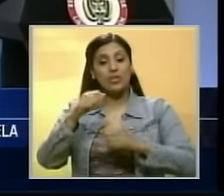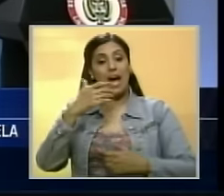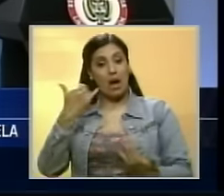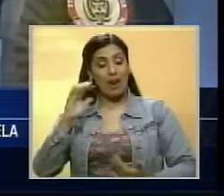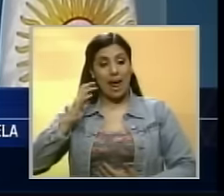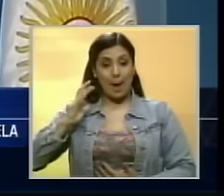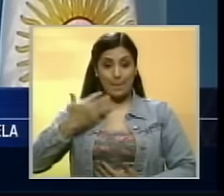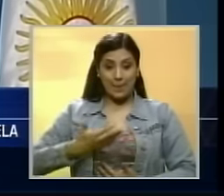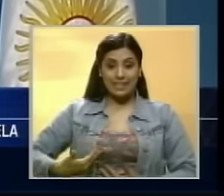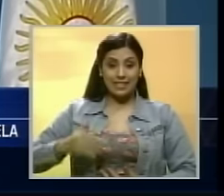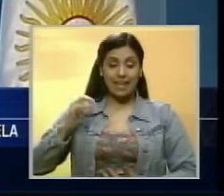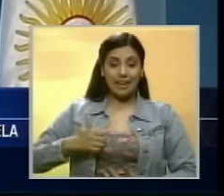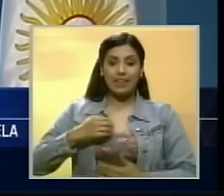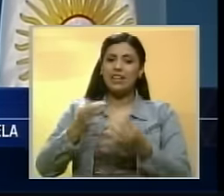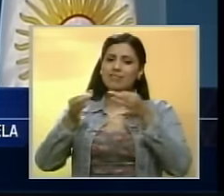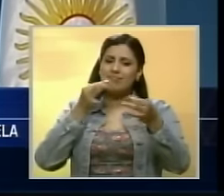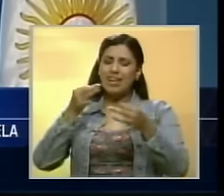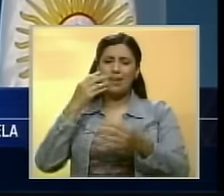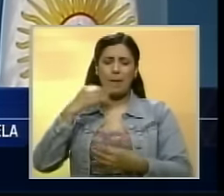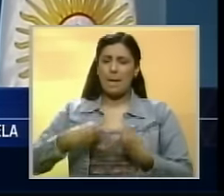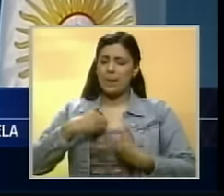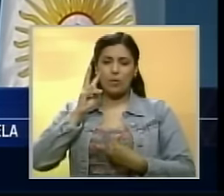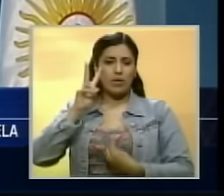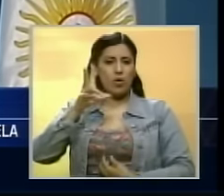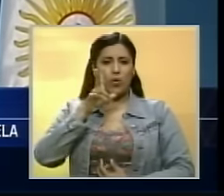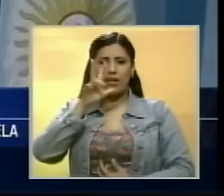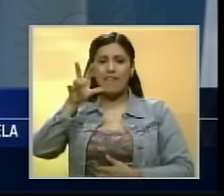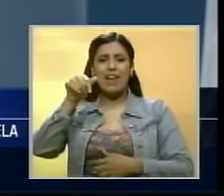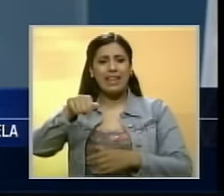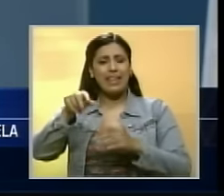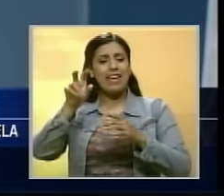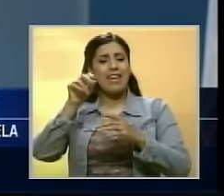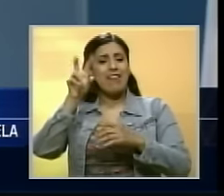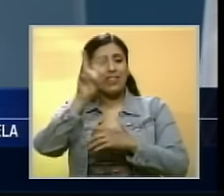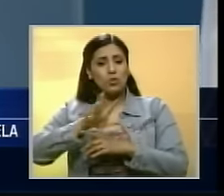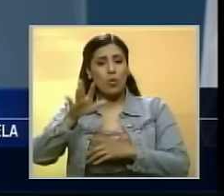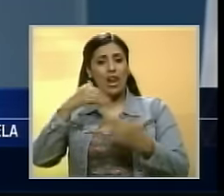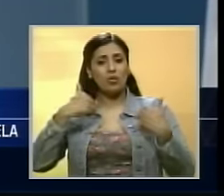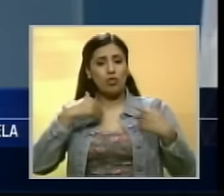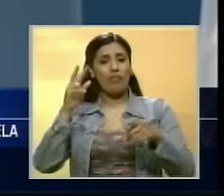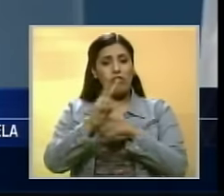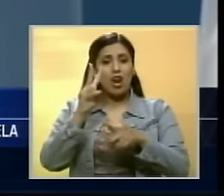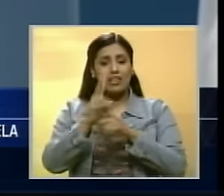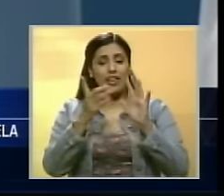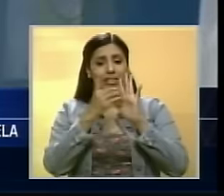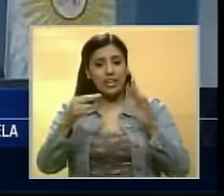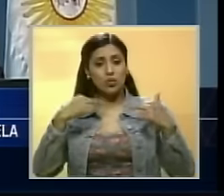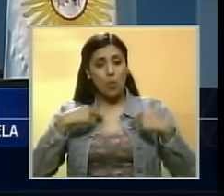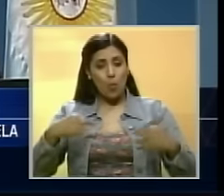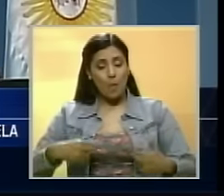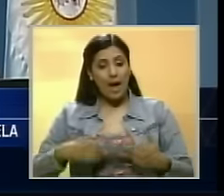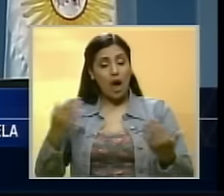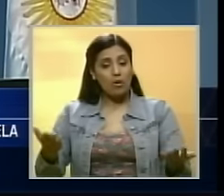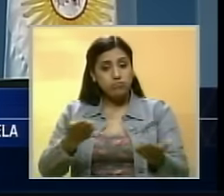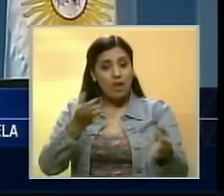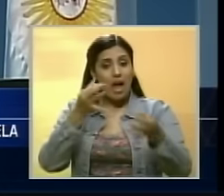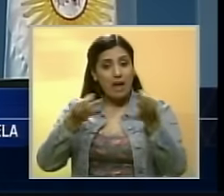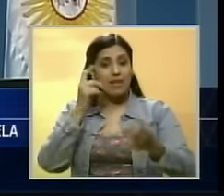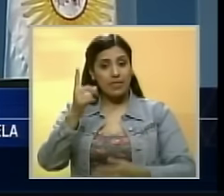señaló su alarma ante el hecho de que en Venezuela se puedan estar violando los Derechos Humanos e instó al diálogo para la solución de la